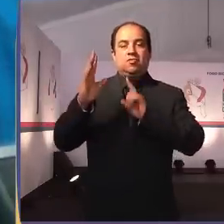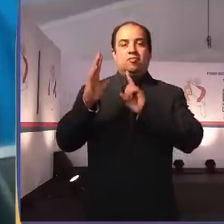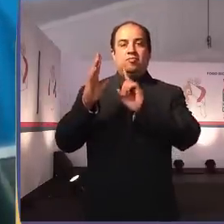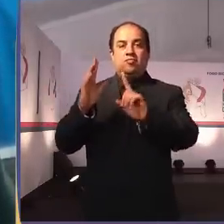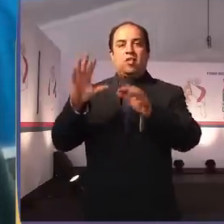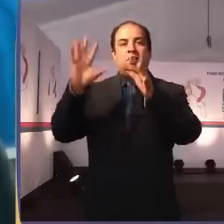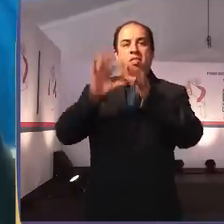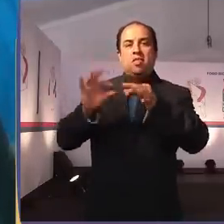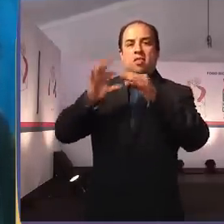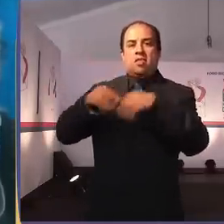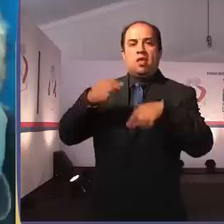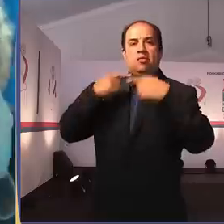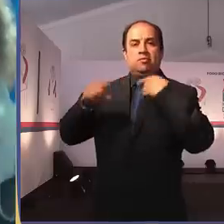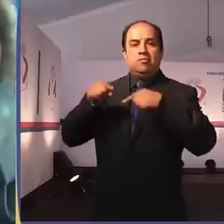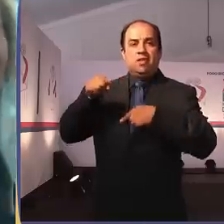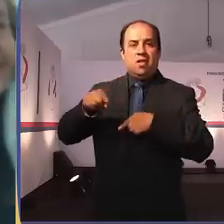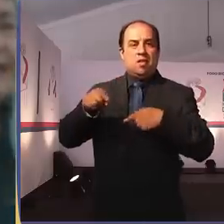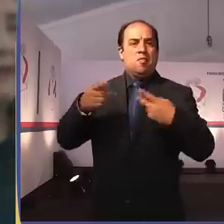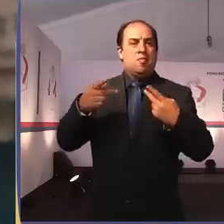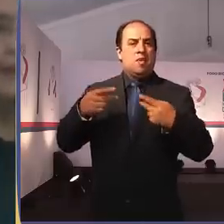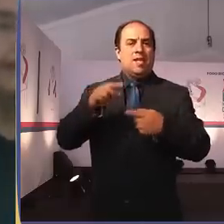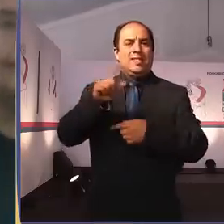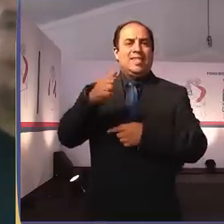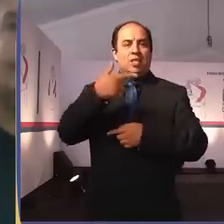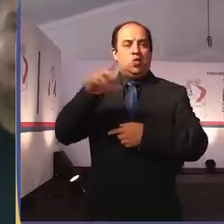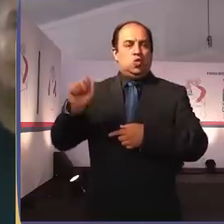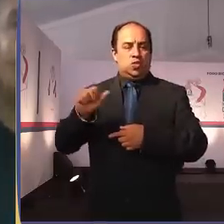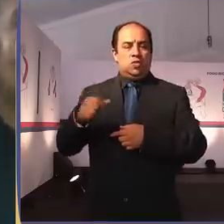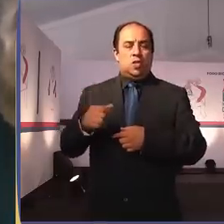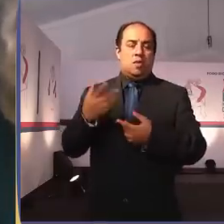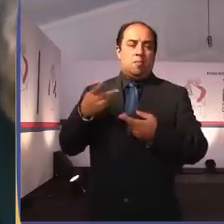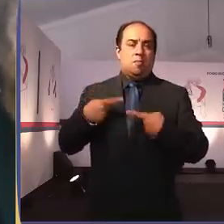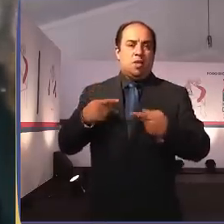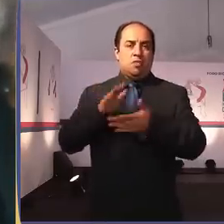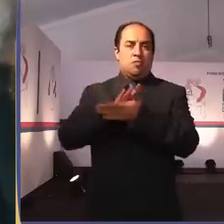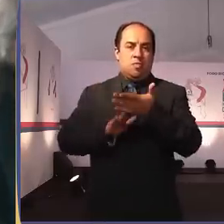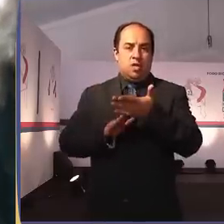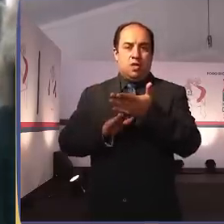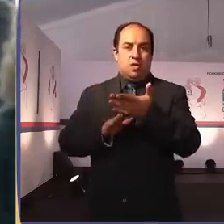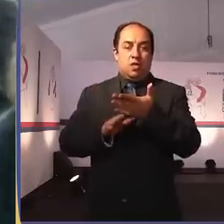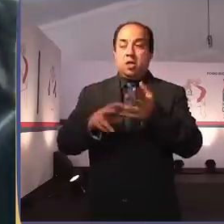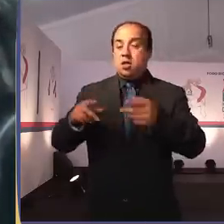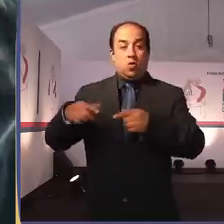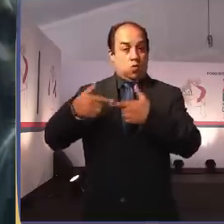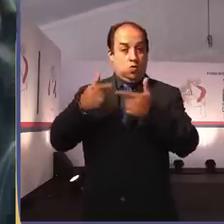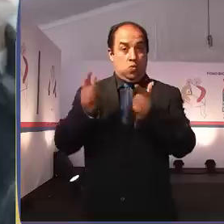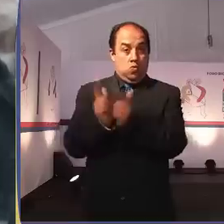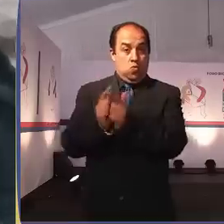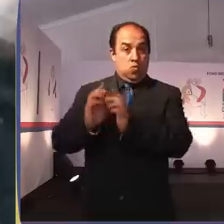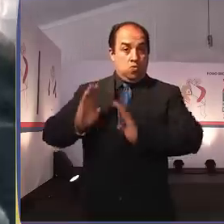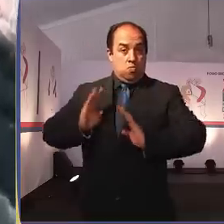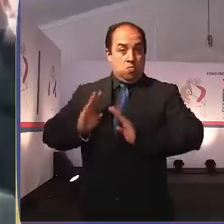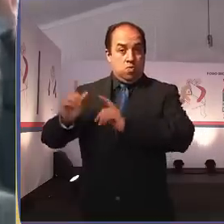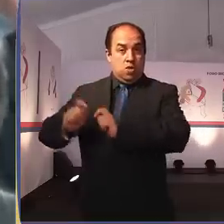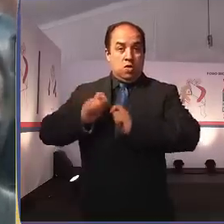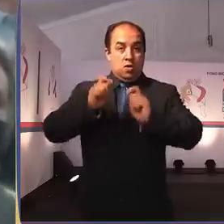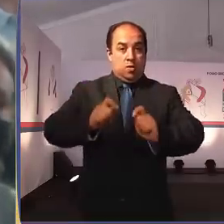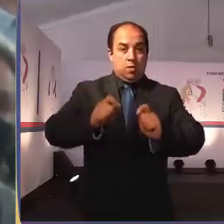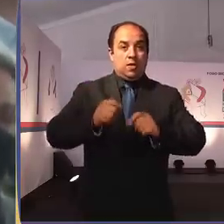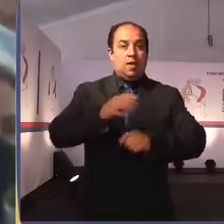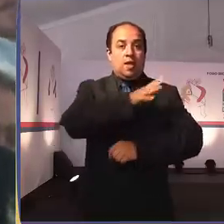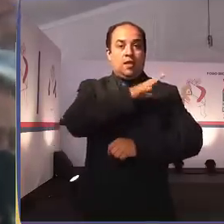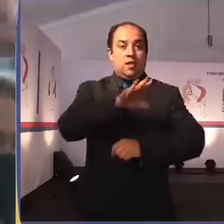era un hombre muy sencillo, nombrado general por sus tropas, y traía un quepí y una